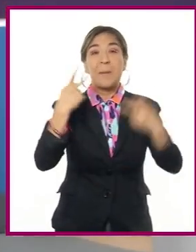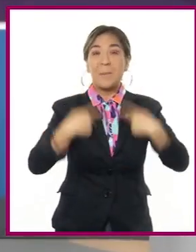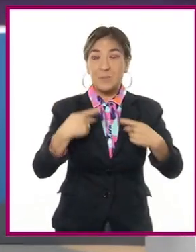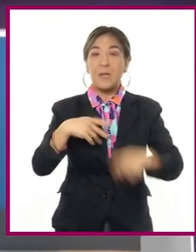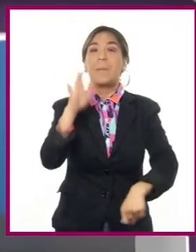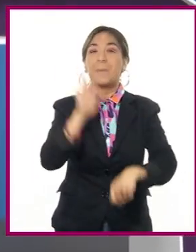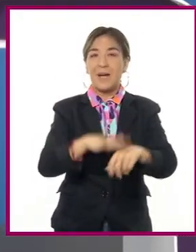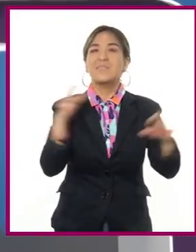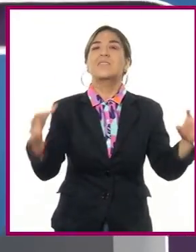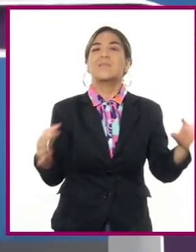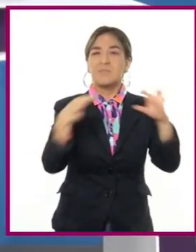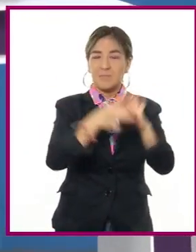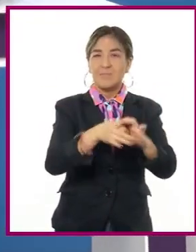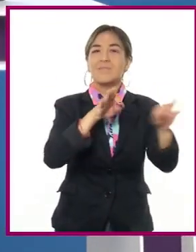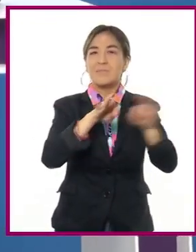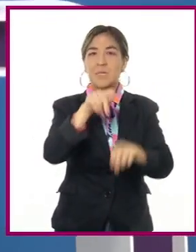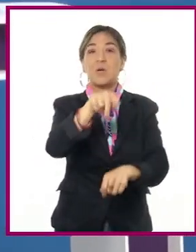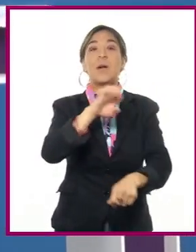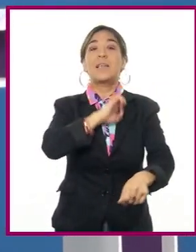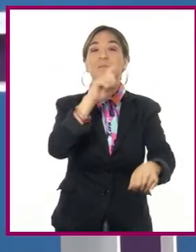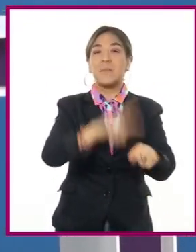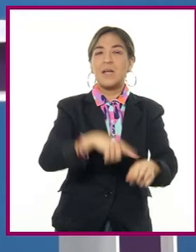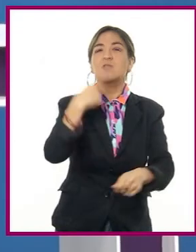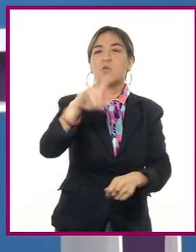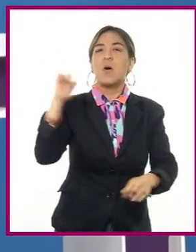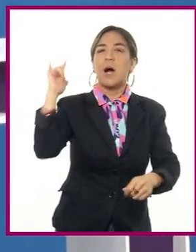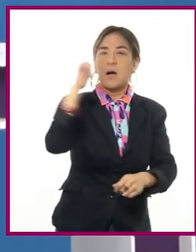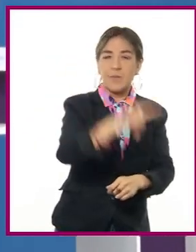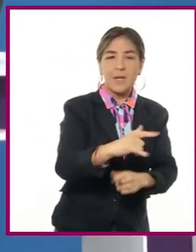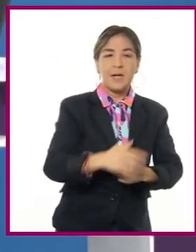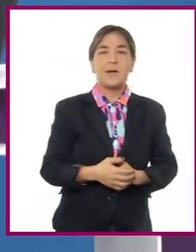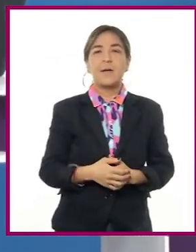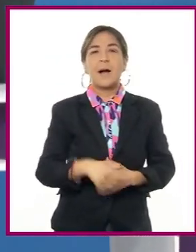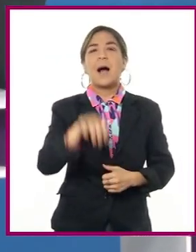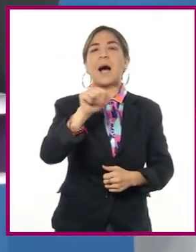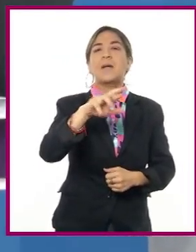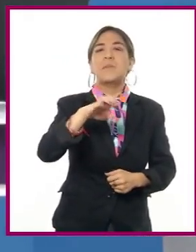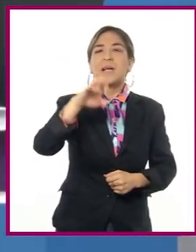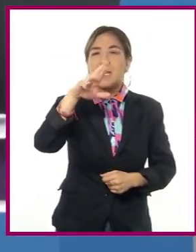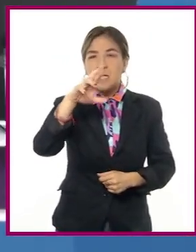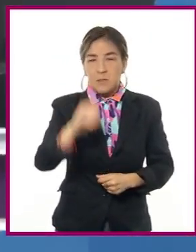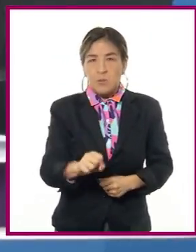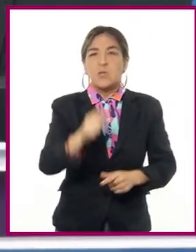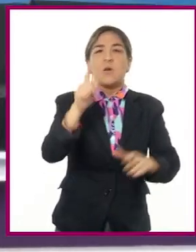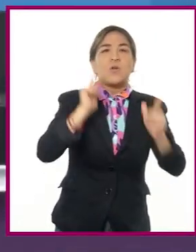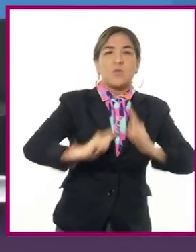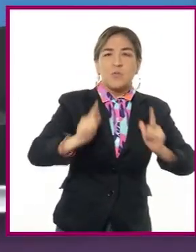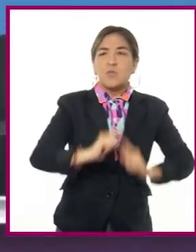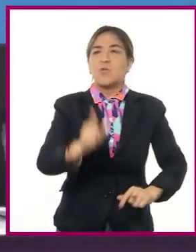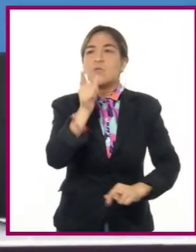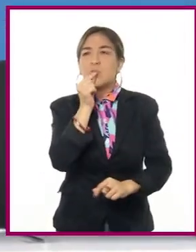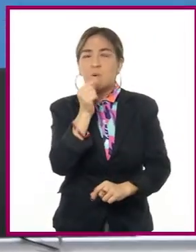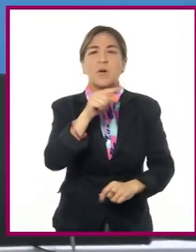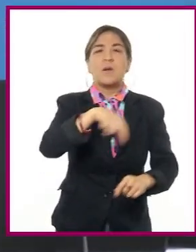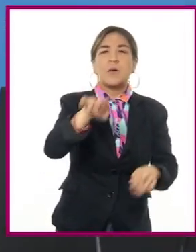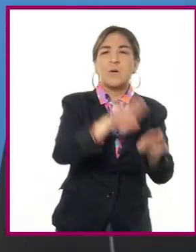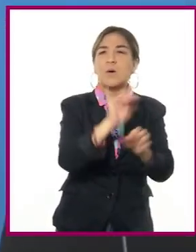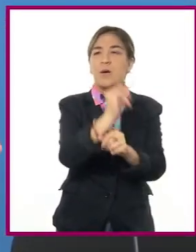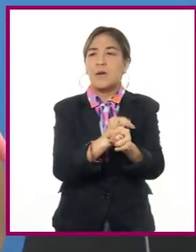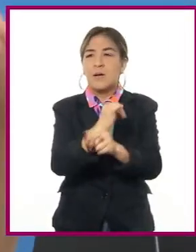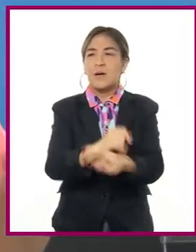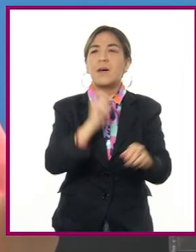más con diversas especialidades de aviación, como armeros, peritos en radar y radio, inteligencia,